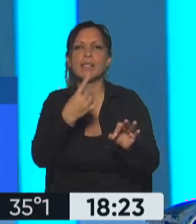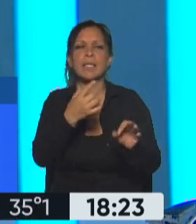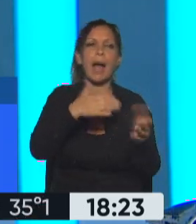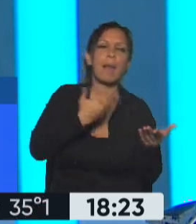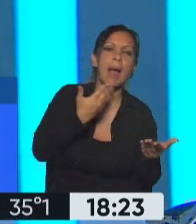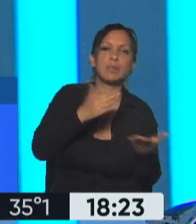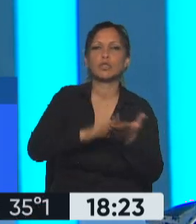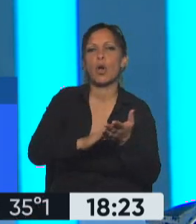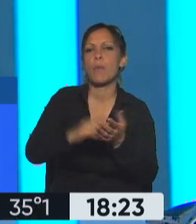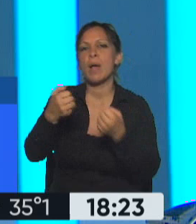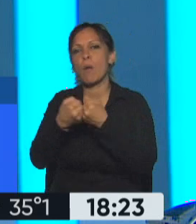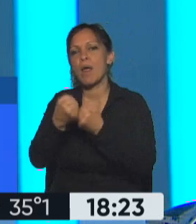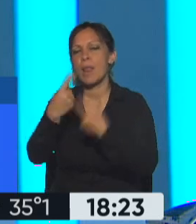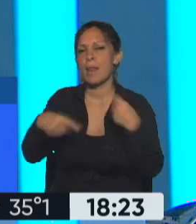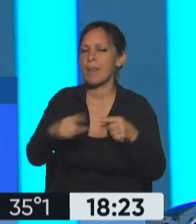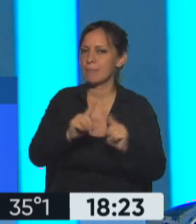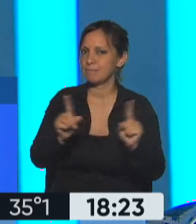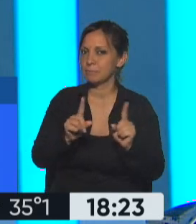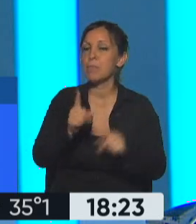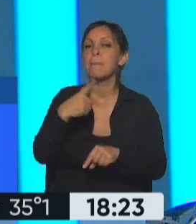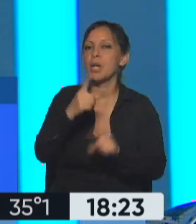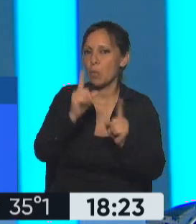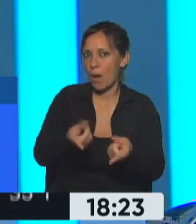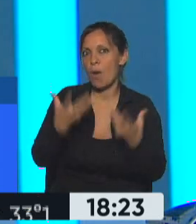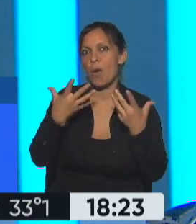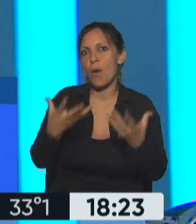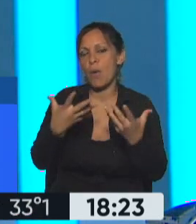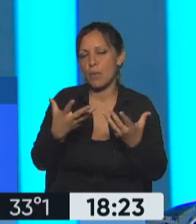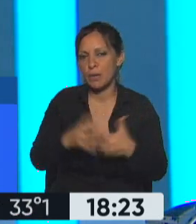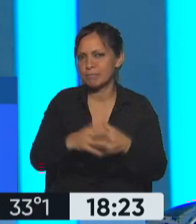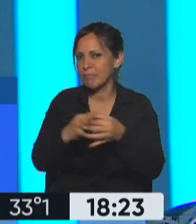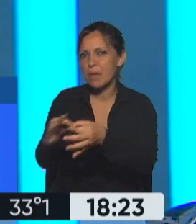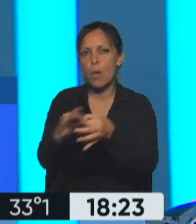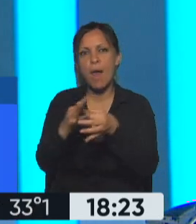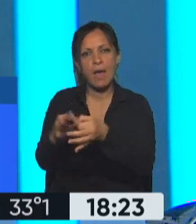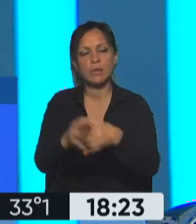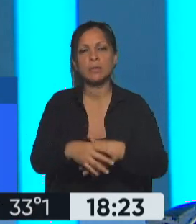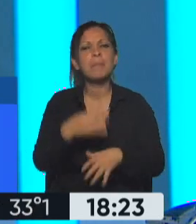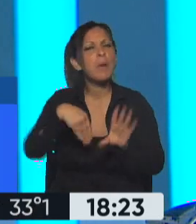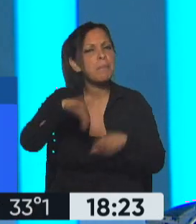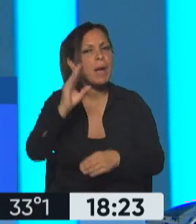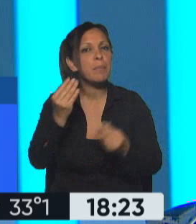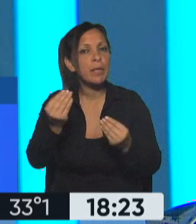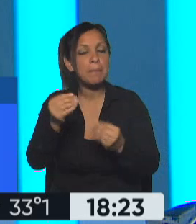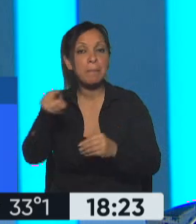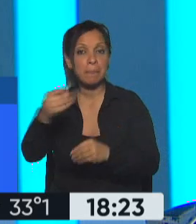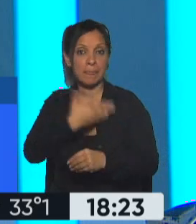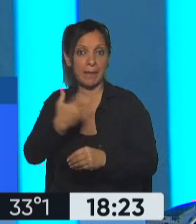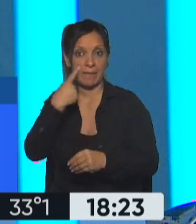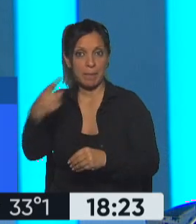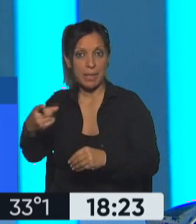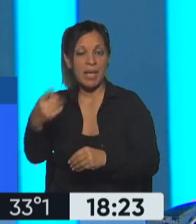en esto otro no. Pero indudablemente se discute eso. Y fundamentalmente, ¿sabes por qué se discute? Porque el fondo tiene que de alguna